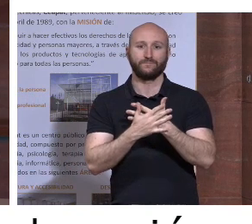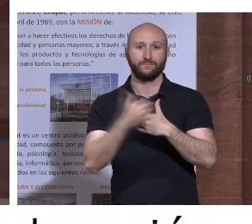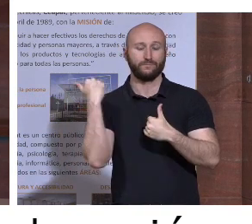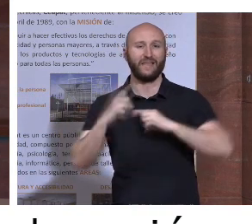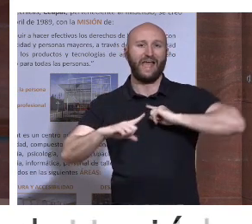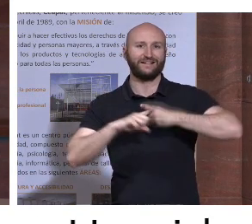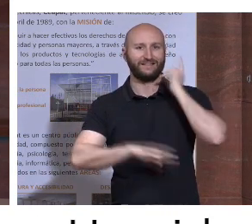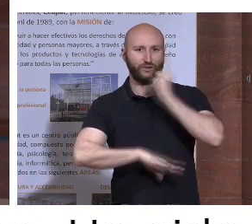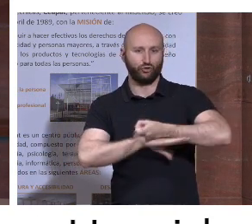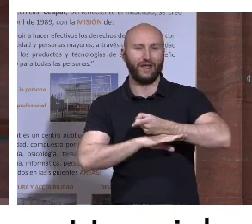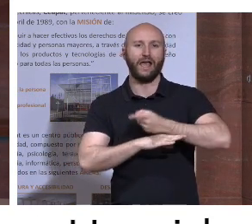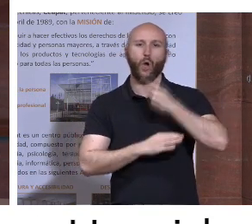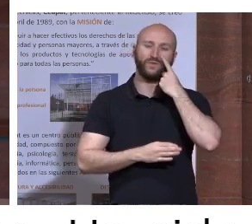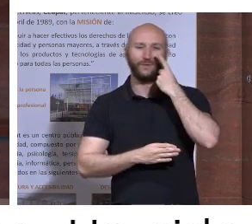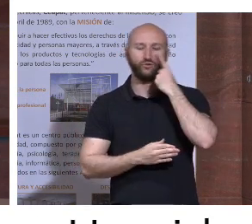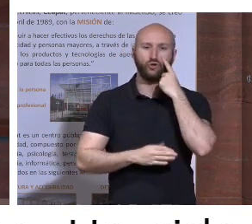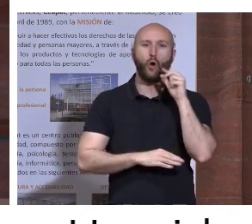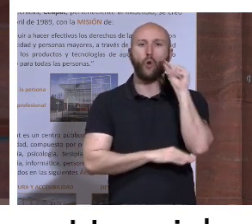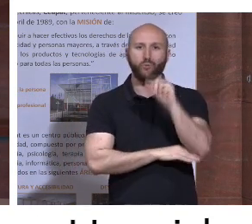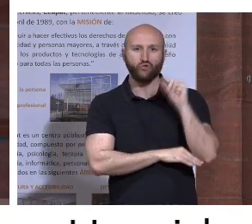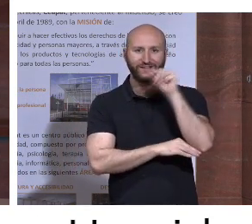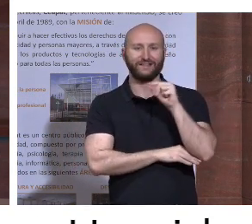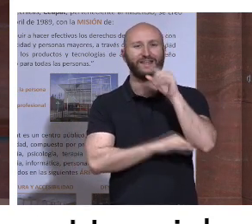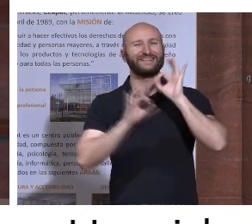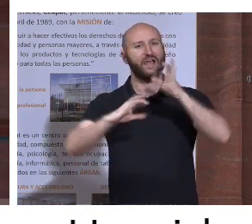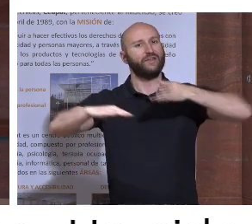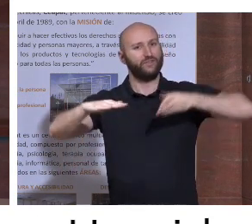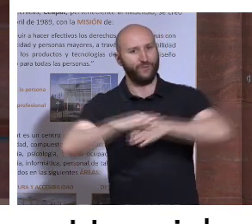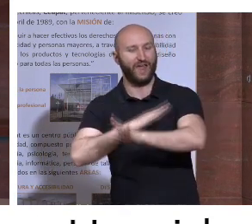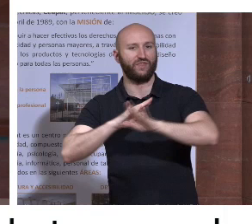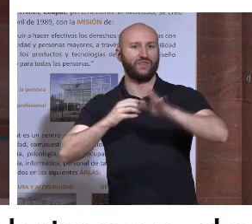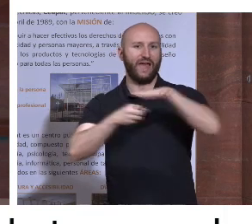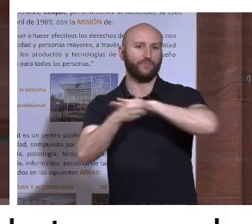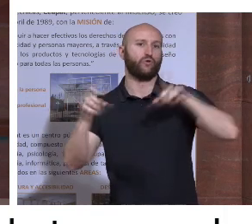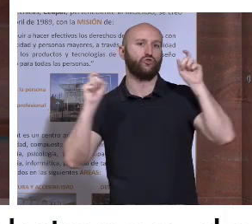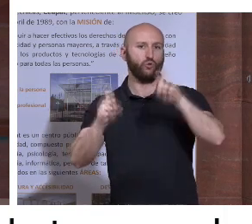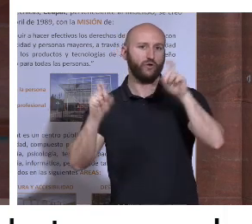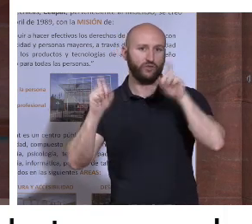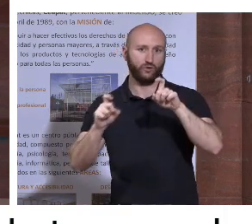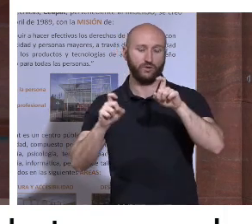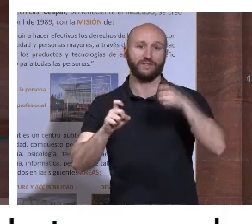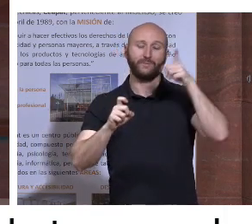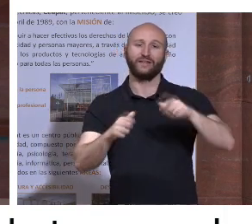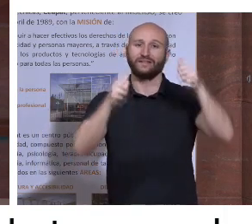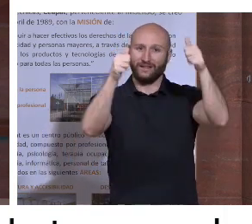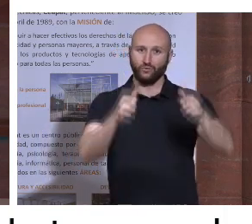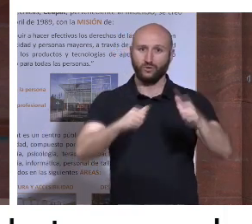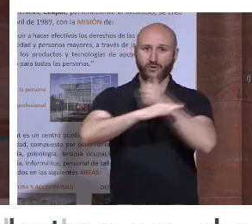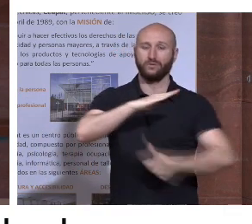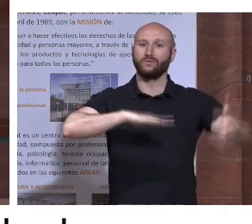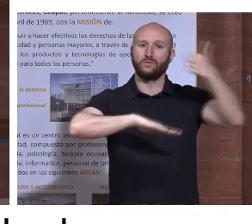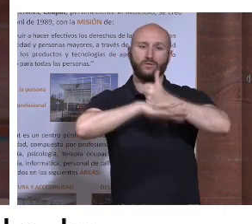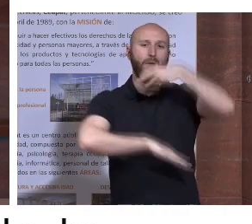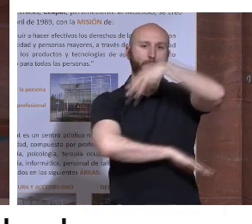del Observatorio Complutense de Accesibilidad en la Educación y de la cátedra